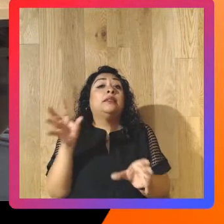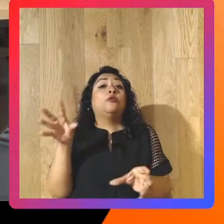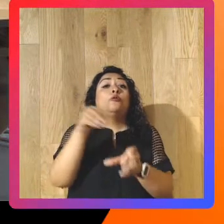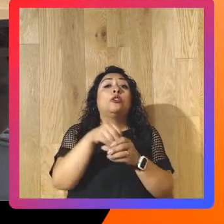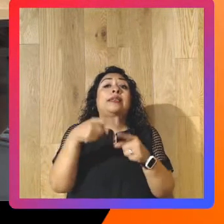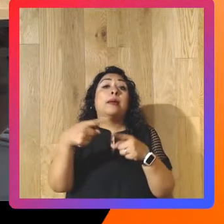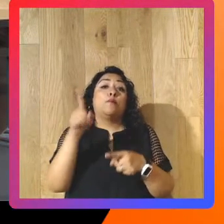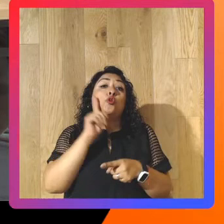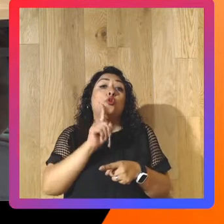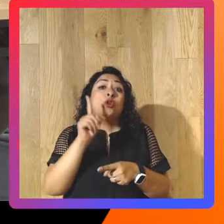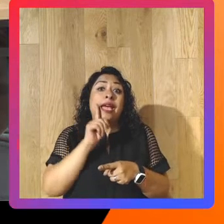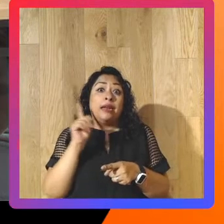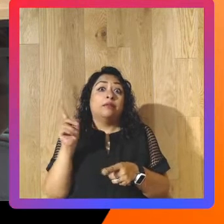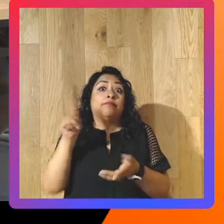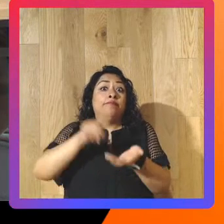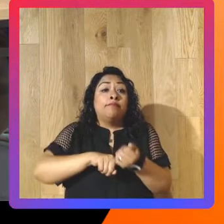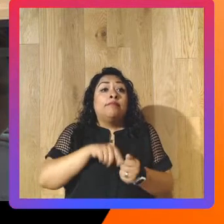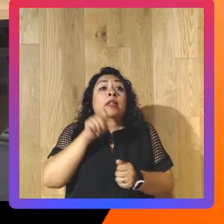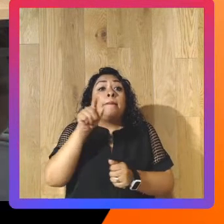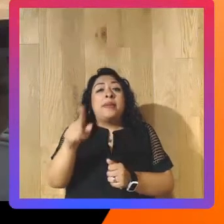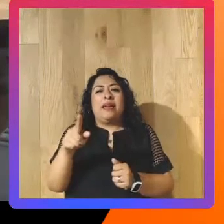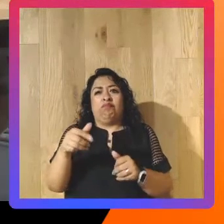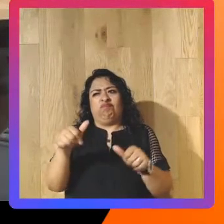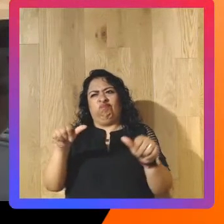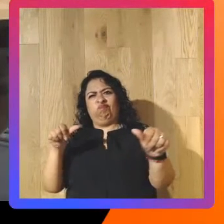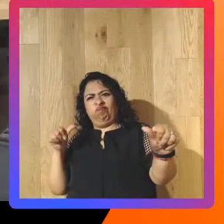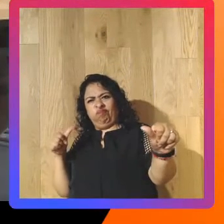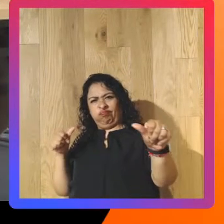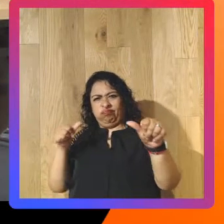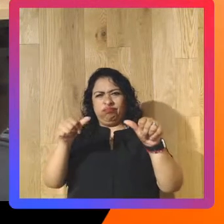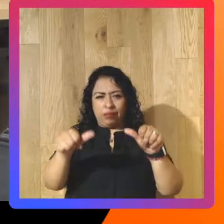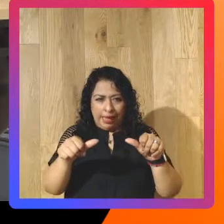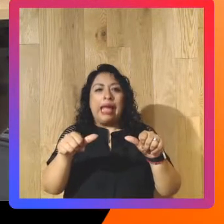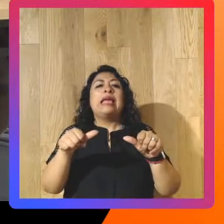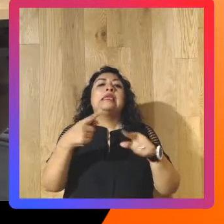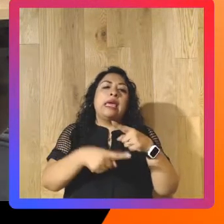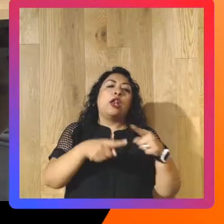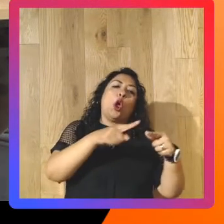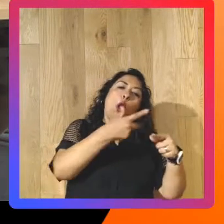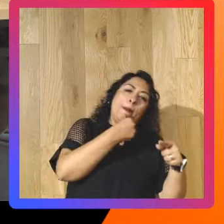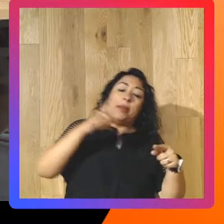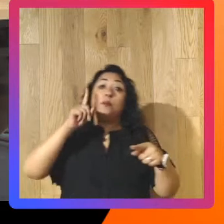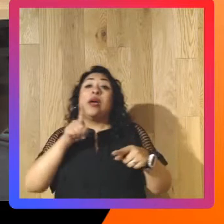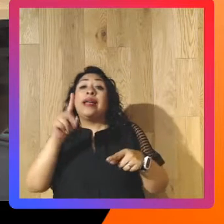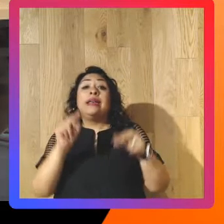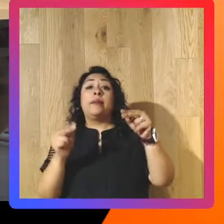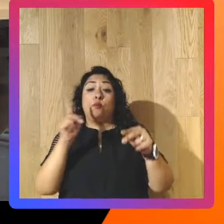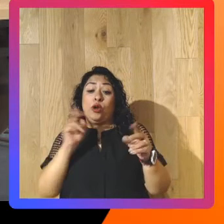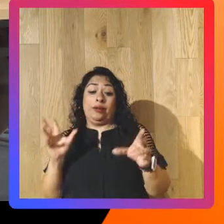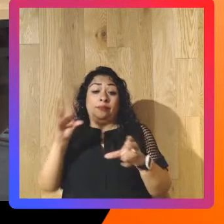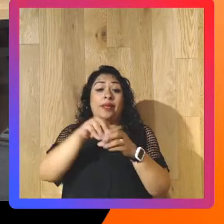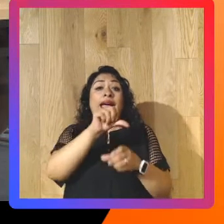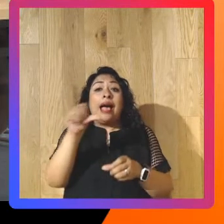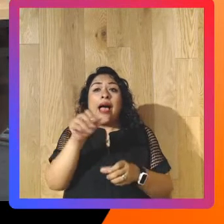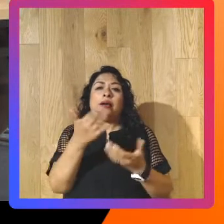de mujeres y la reducción de brecha de género. El desarrollo de los países se relaciona con el nivel de inclusión de las mujeres en